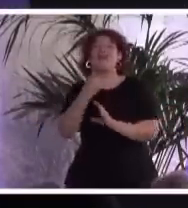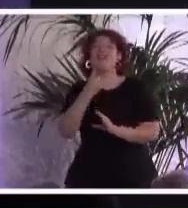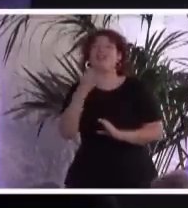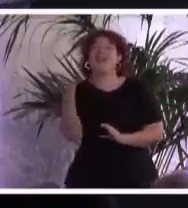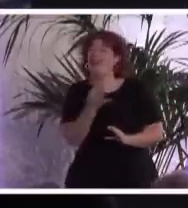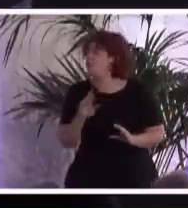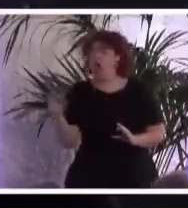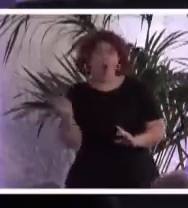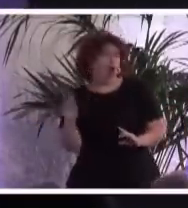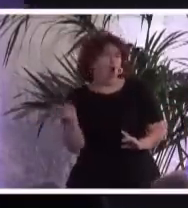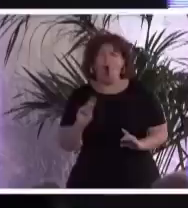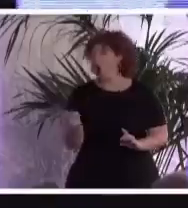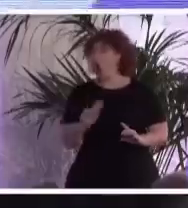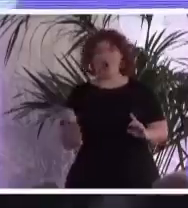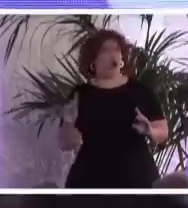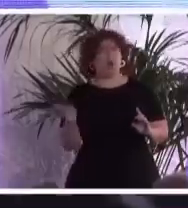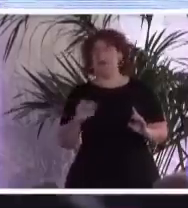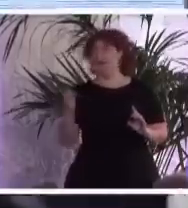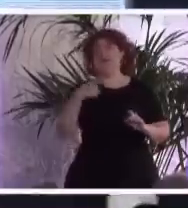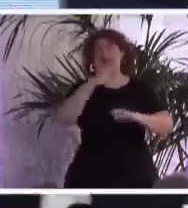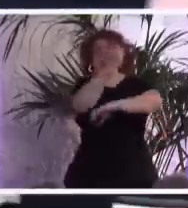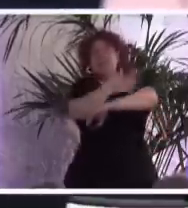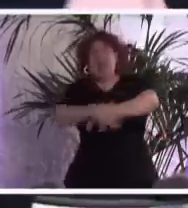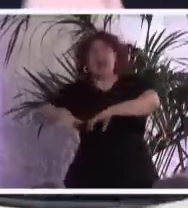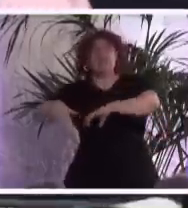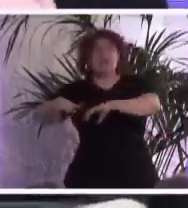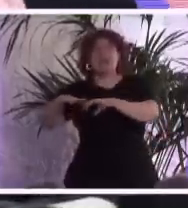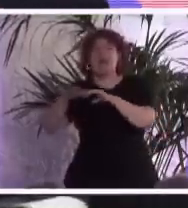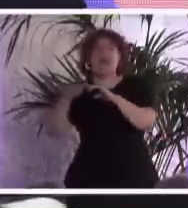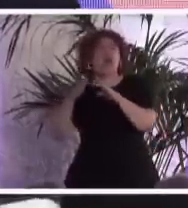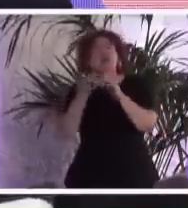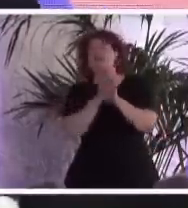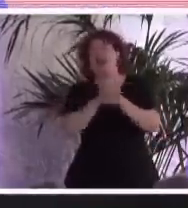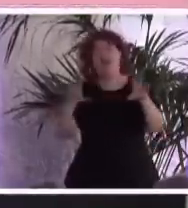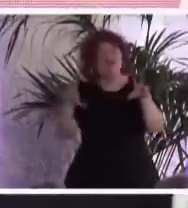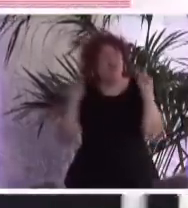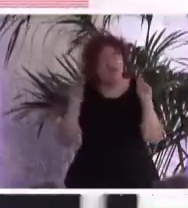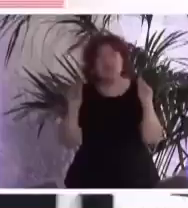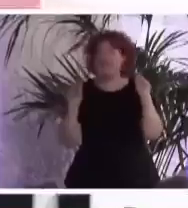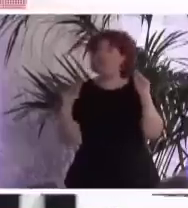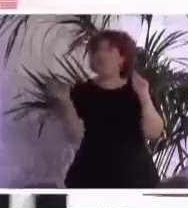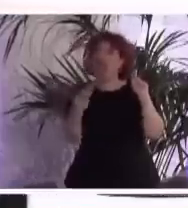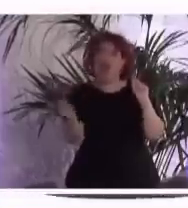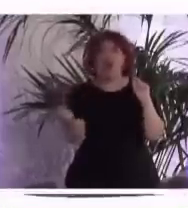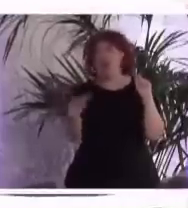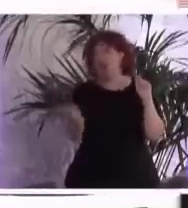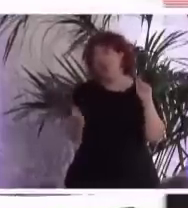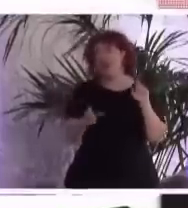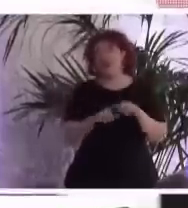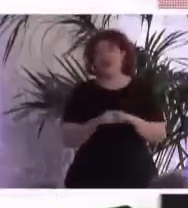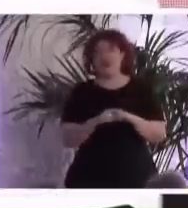no que ya no Vais a ser transversales no vayáis con estos no